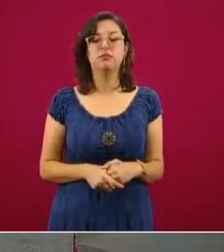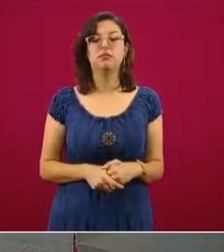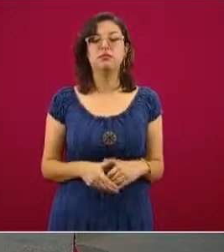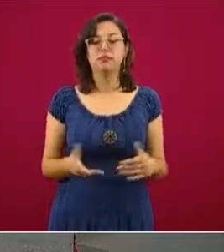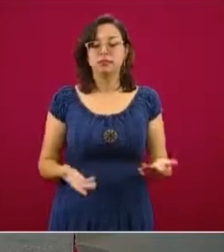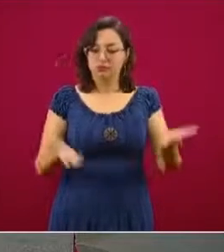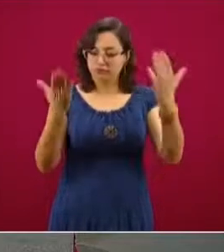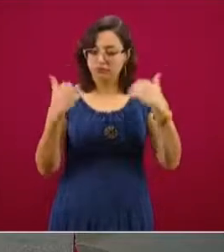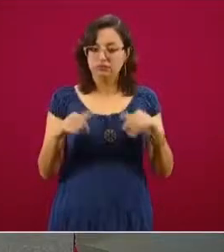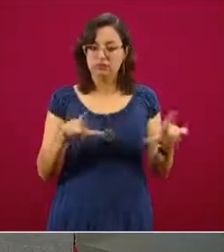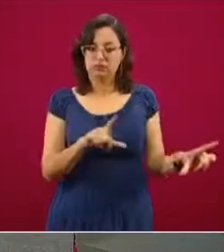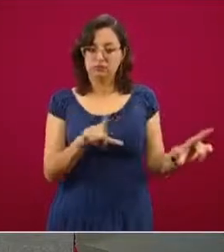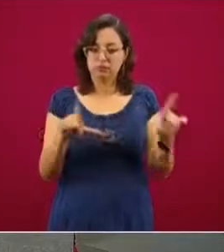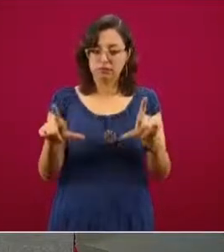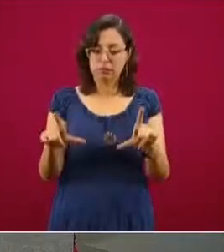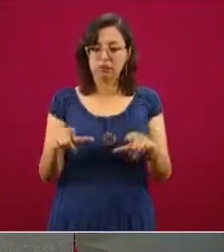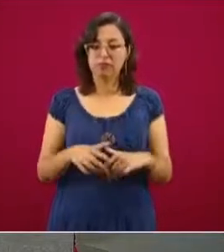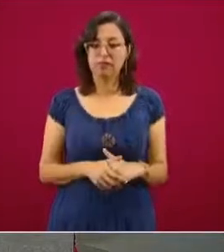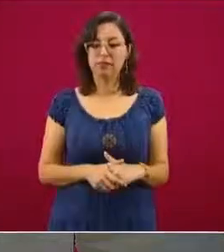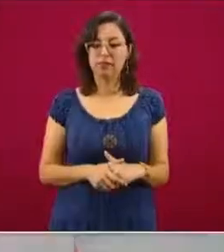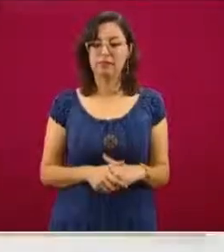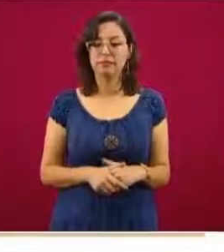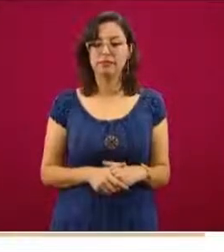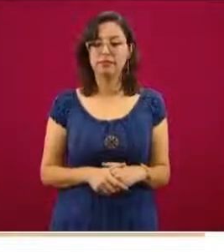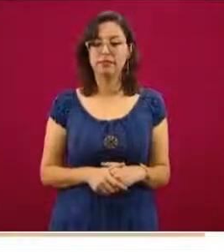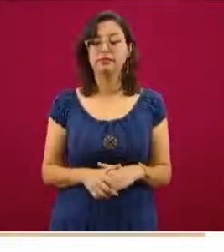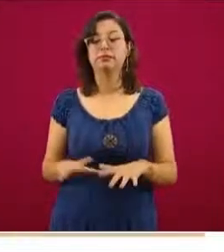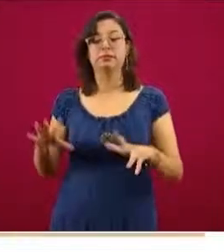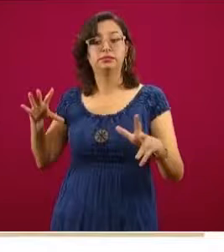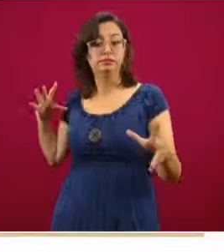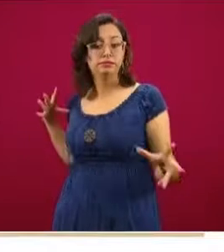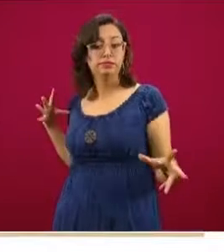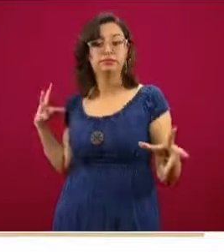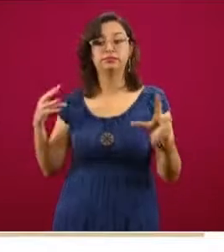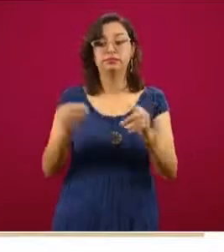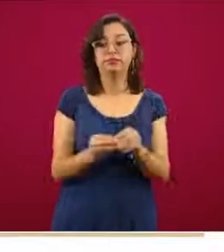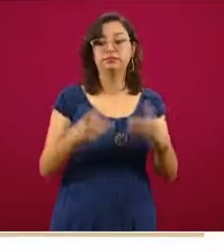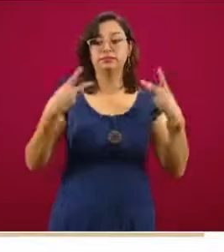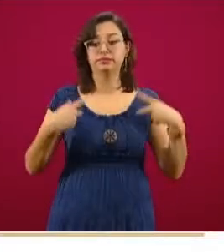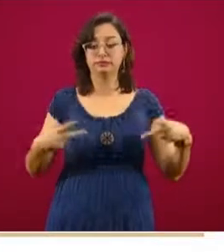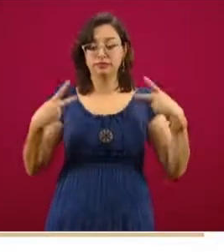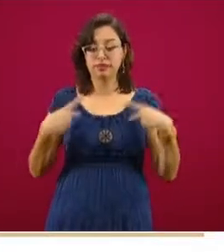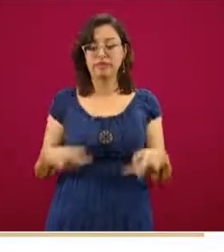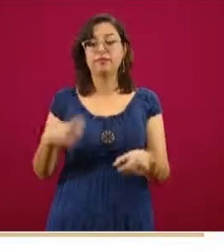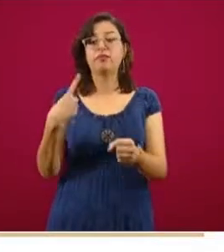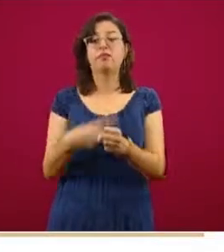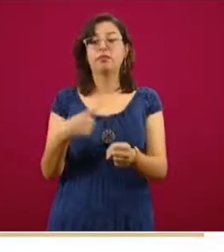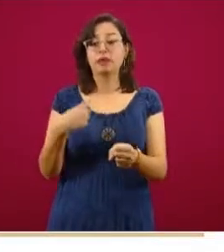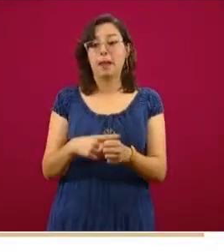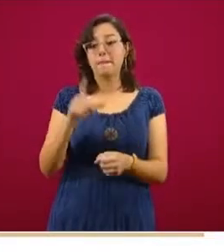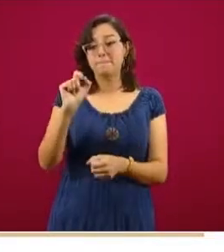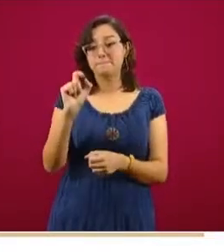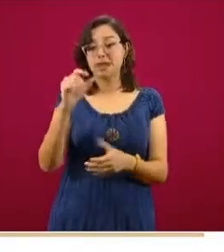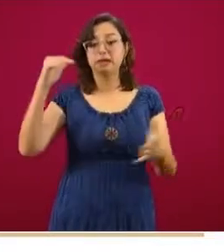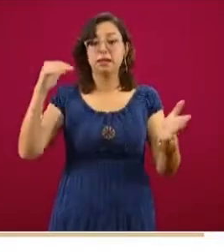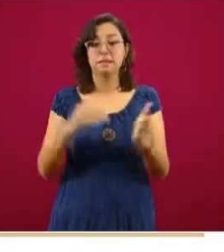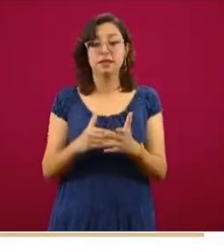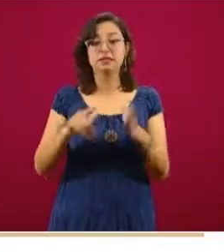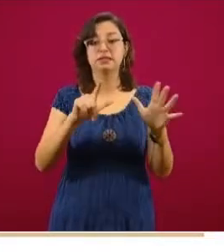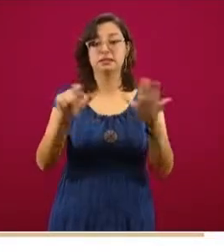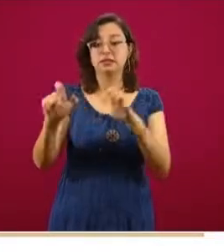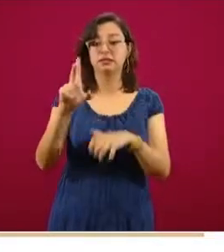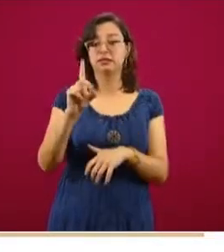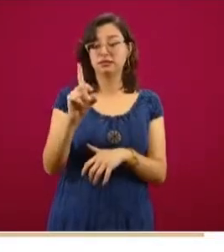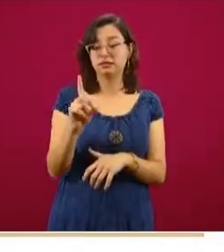la curva con la carga acumulada de casos confirmados. Aquí están los 20.739 con los que